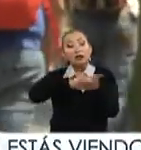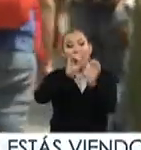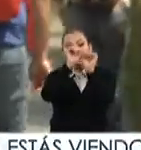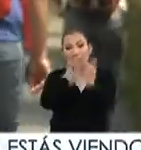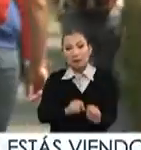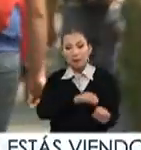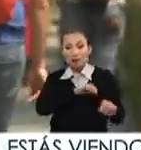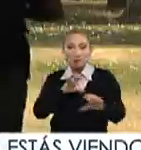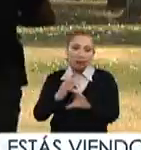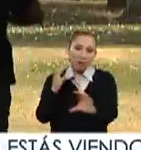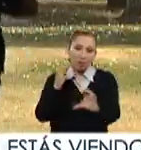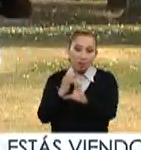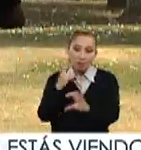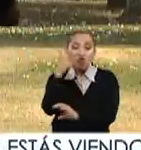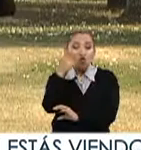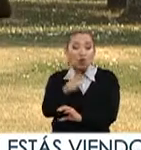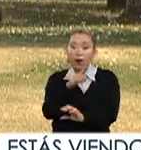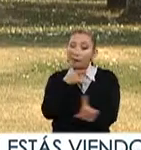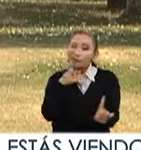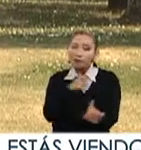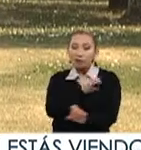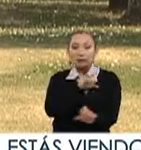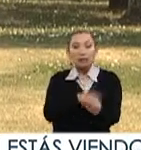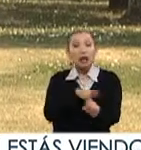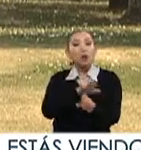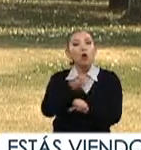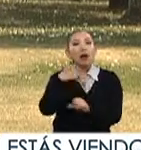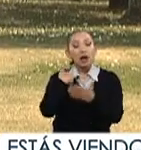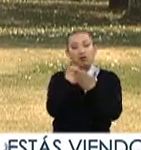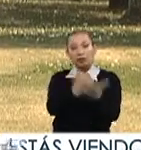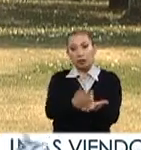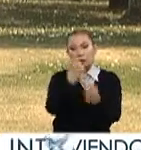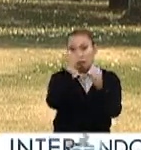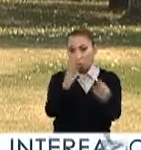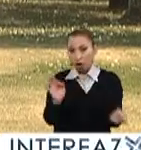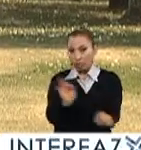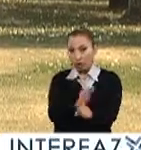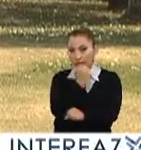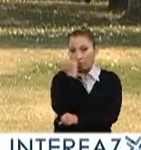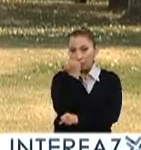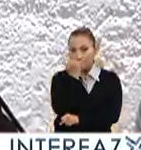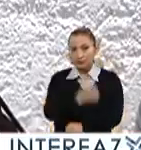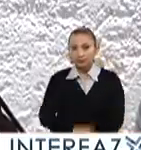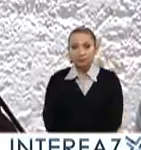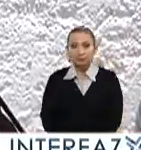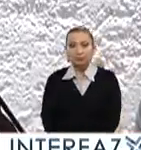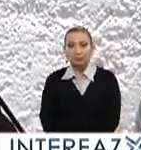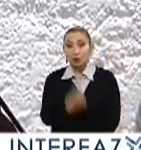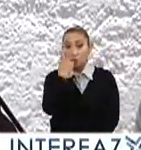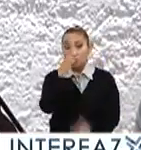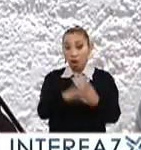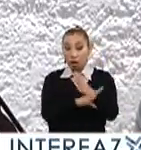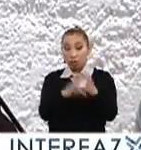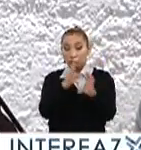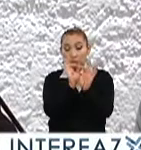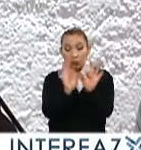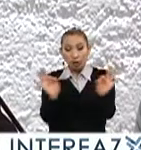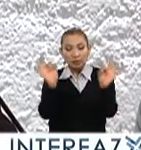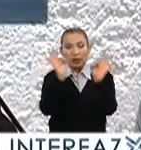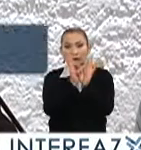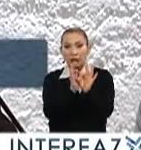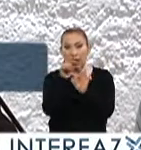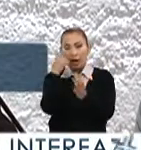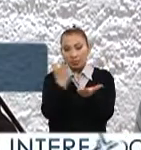sistema de movilidad. Una de sus particularidades es que contribuye a la seguridad de los estudiantes. Y una de las cosas